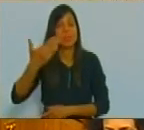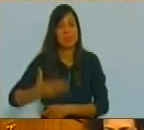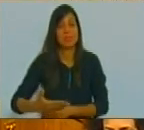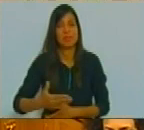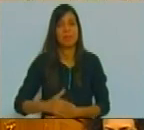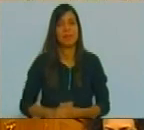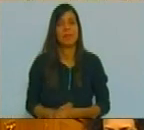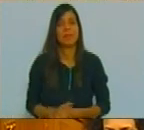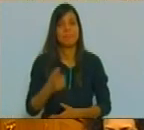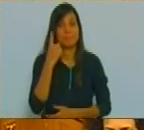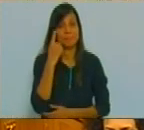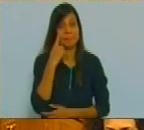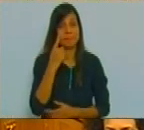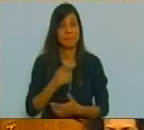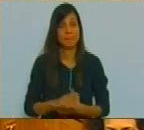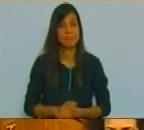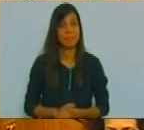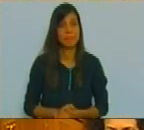piense